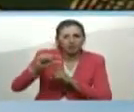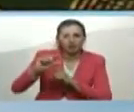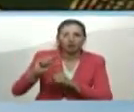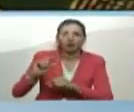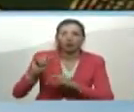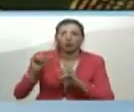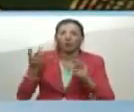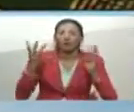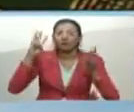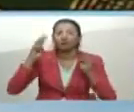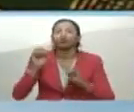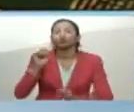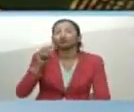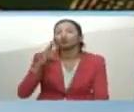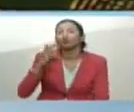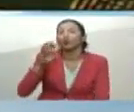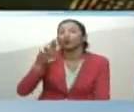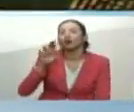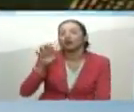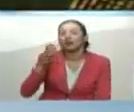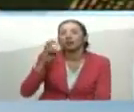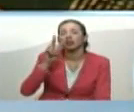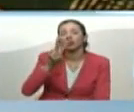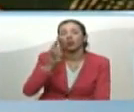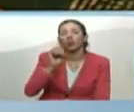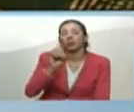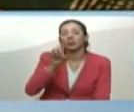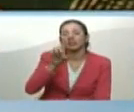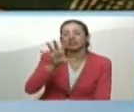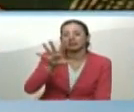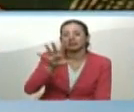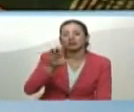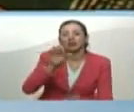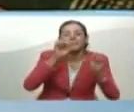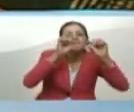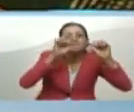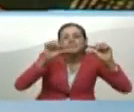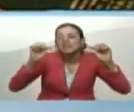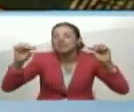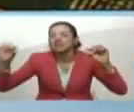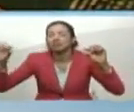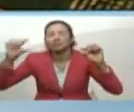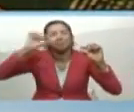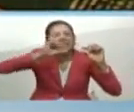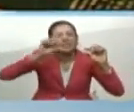La clave es Sucre 2015, sin mayúscula. Todo en minúscula, Sucre